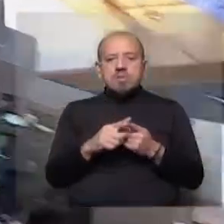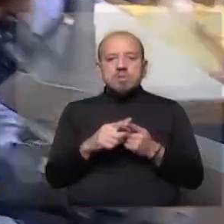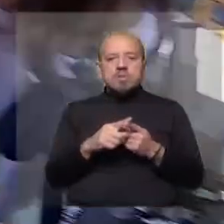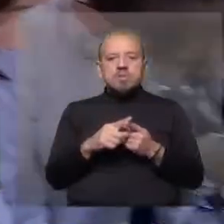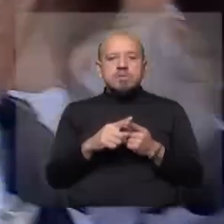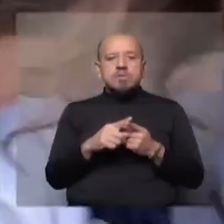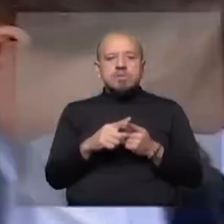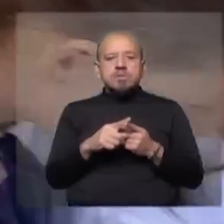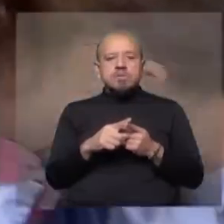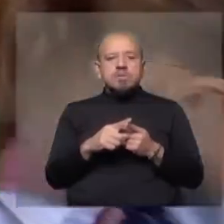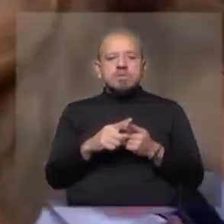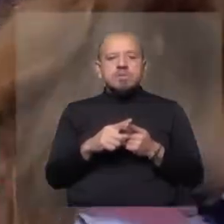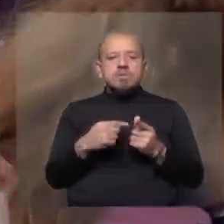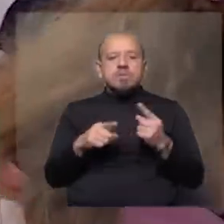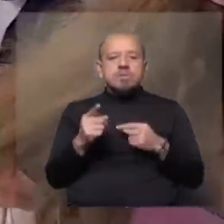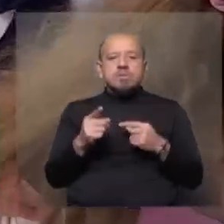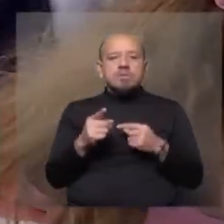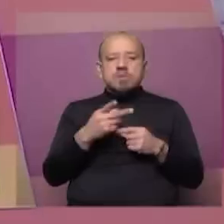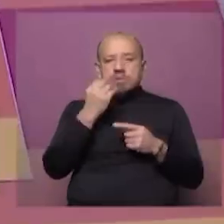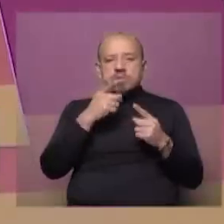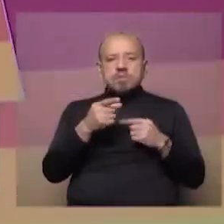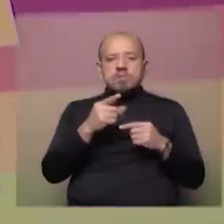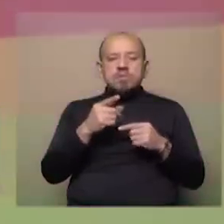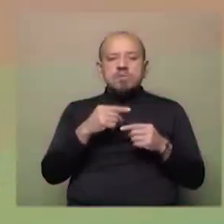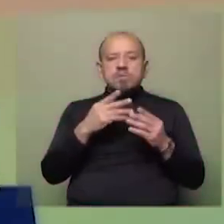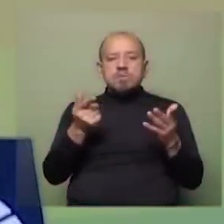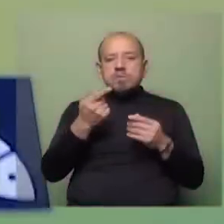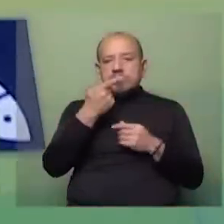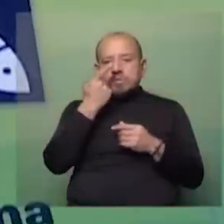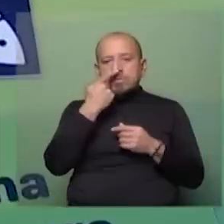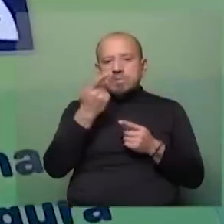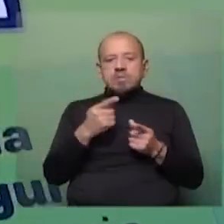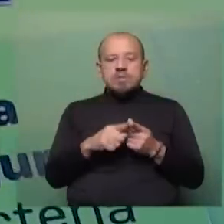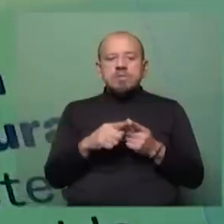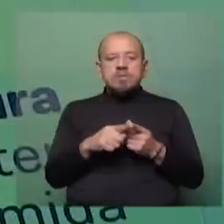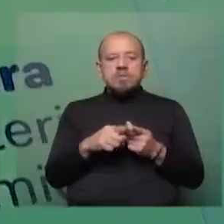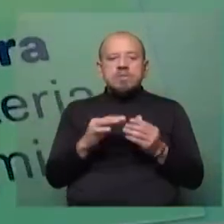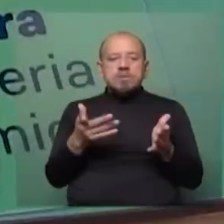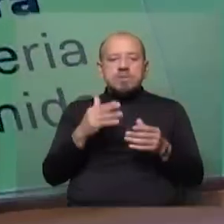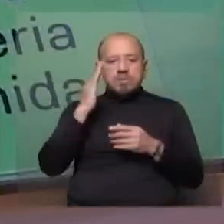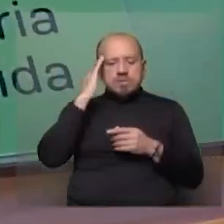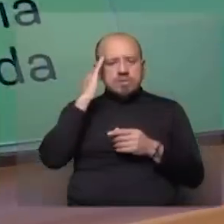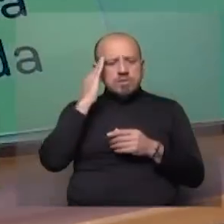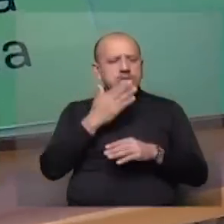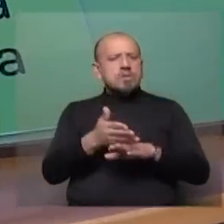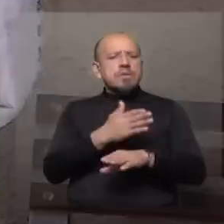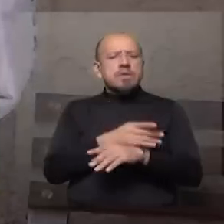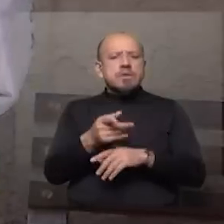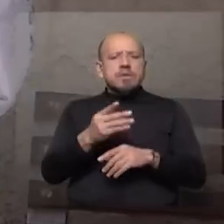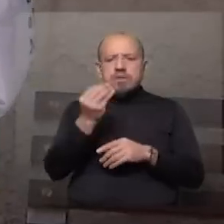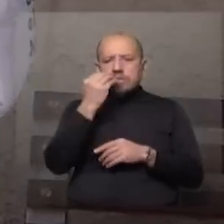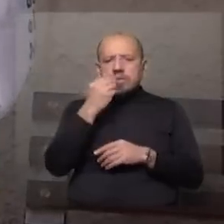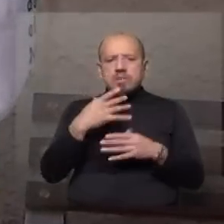e están buenos los juegos y la charla estuvo interesante y qué sabían de alimentación saludable antes del taller